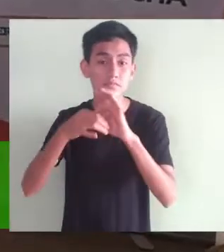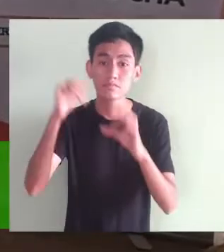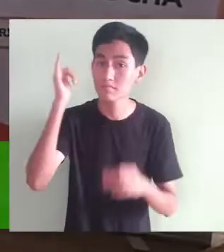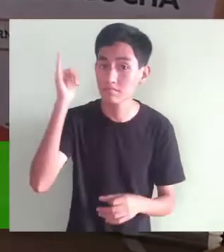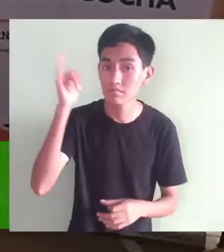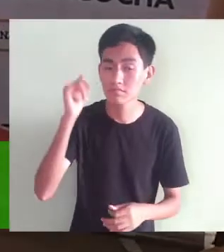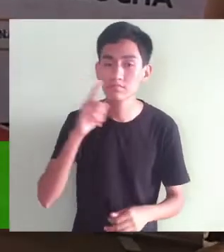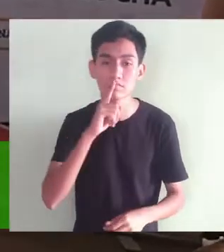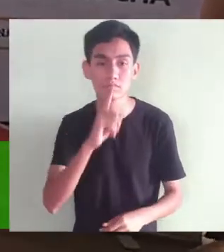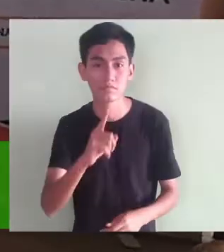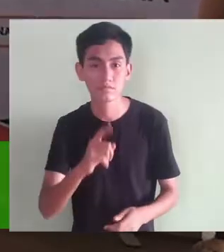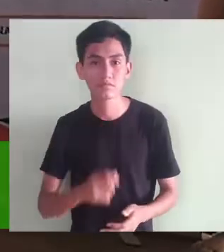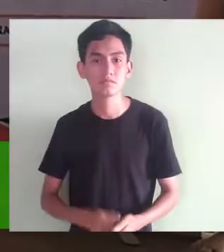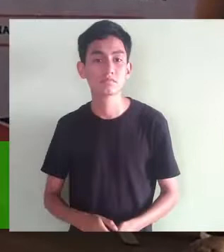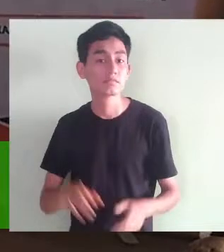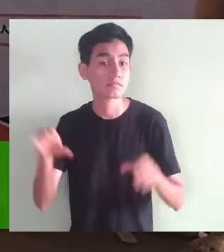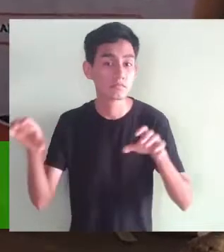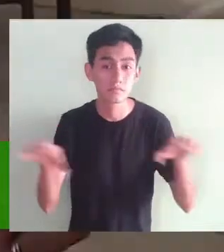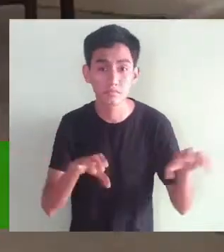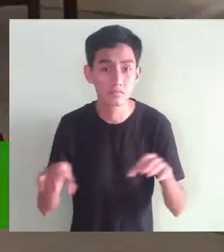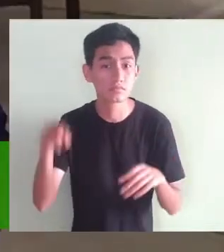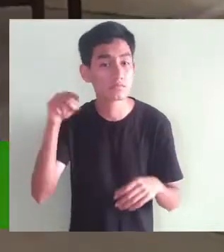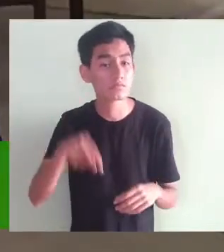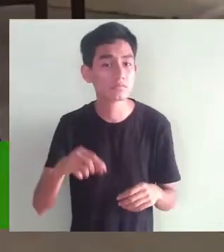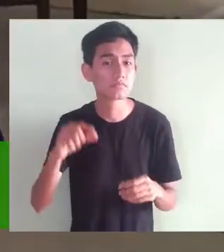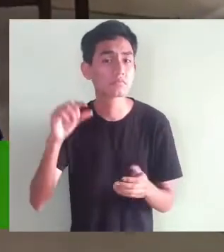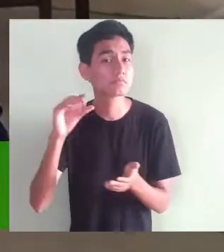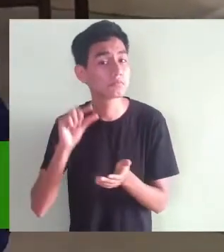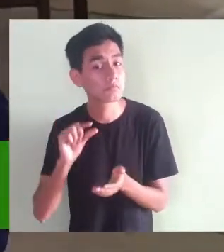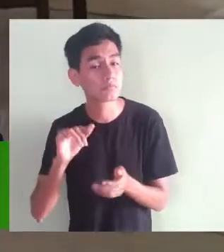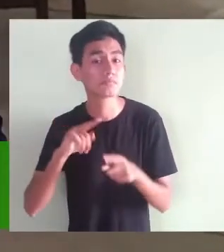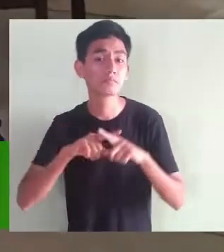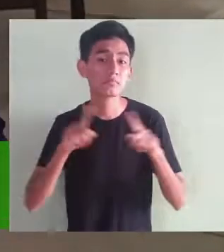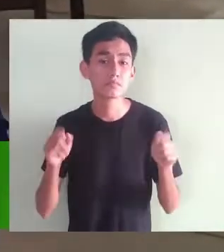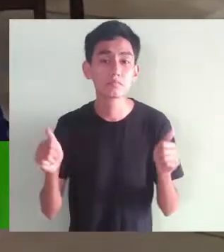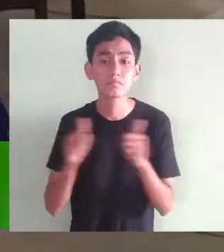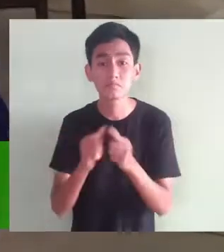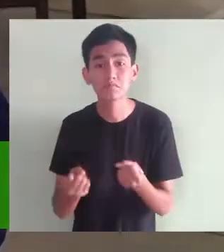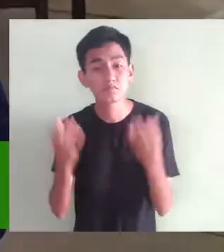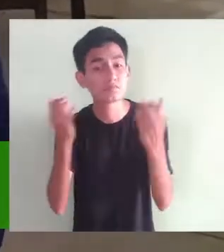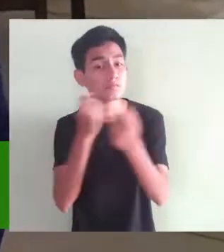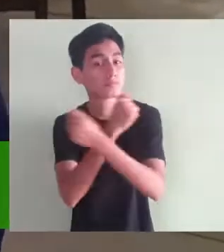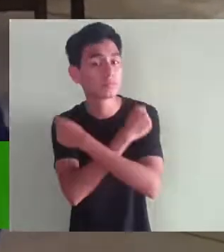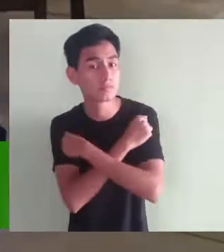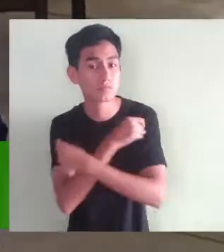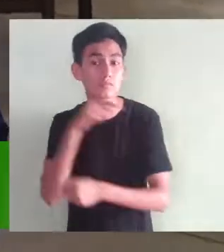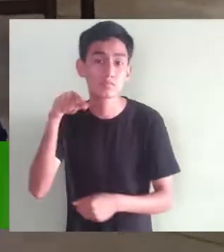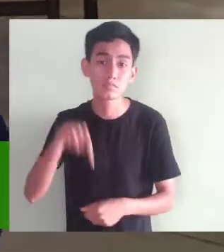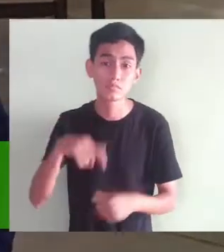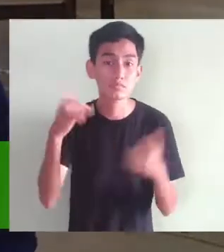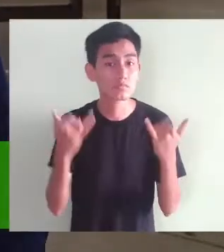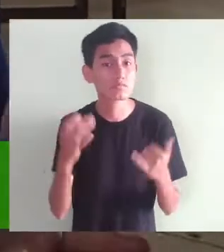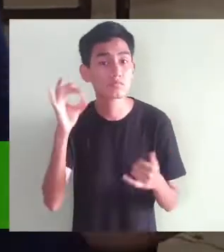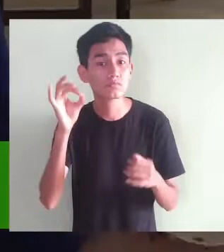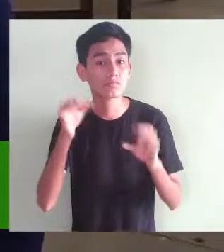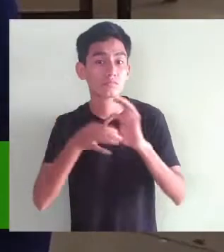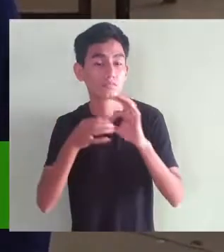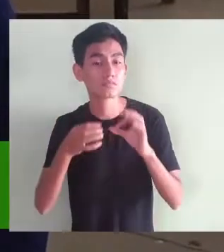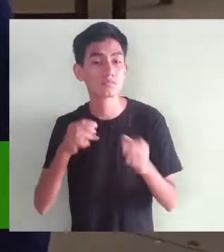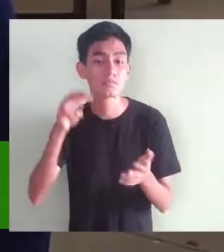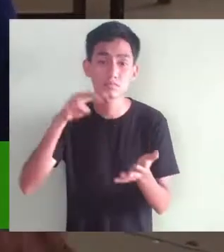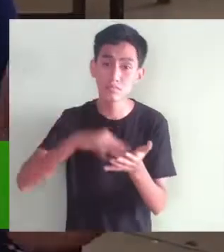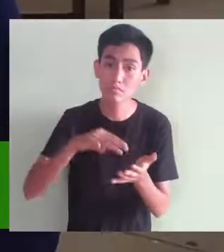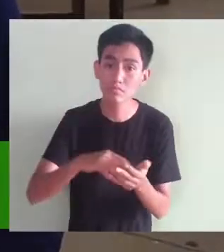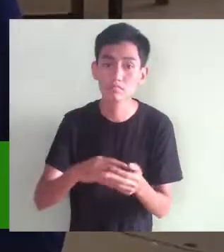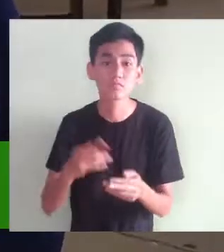indicó: haciendo este pequeño pero con mucho cariño, este 8 de marzo, un gran reconocimiento a todas las